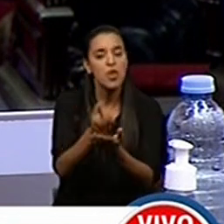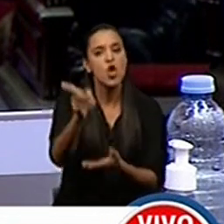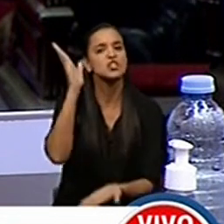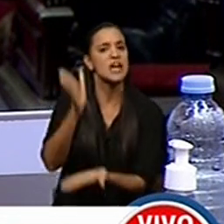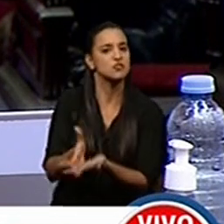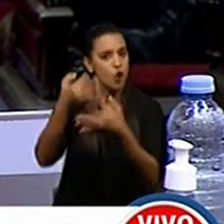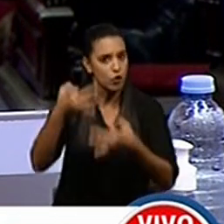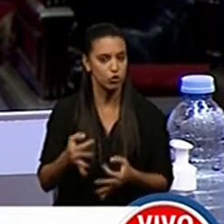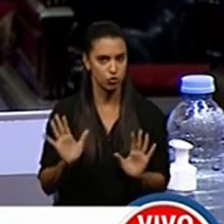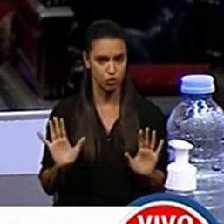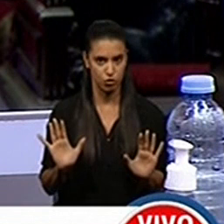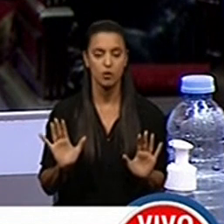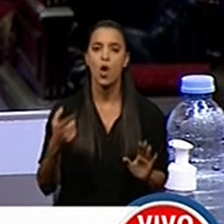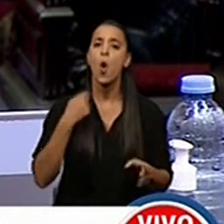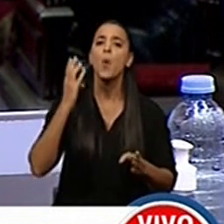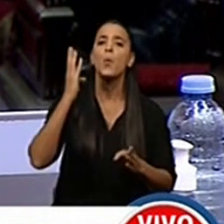sanción correspondiente.